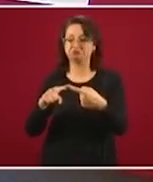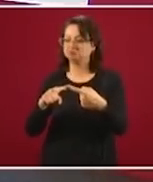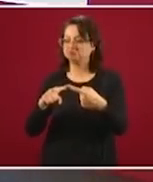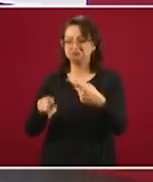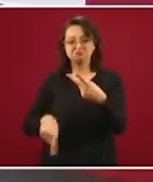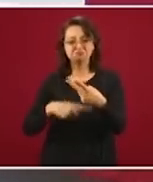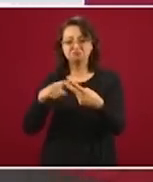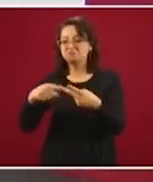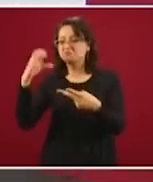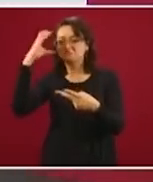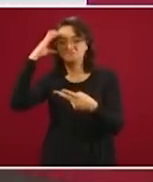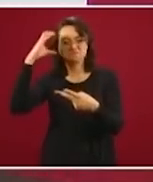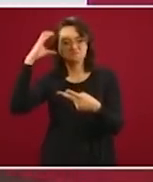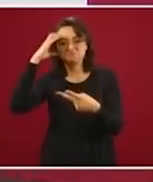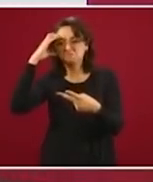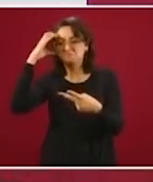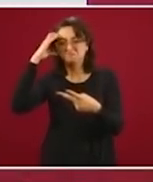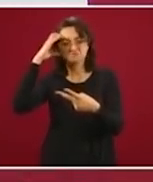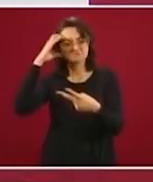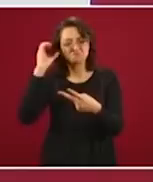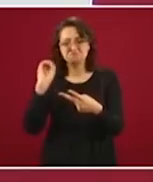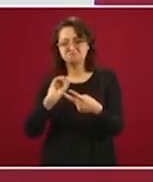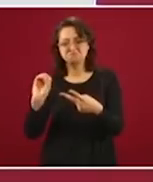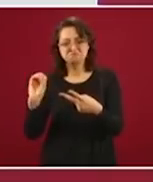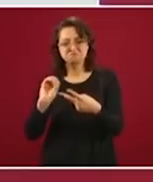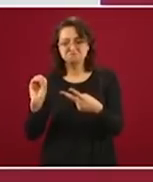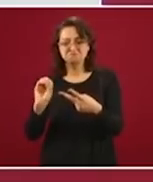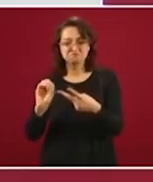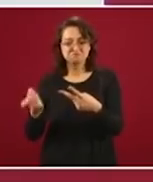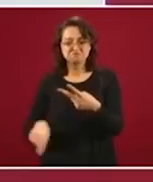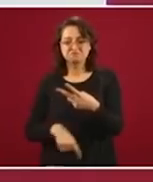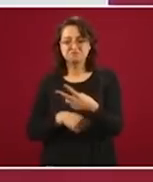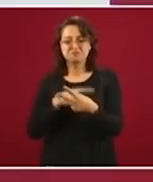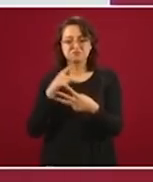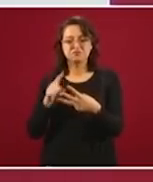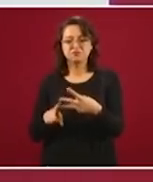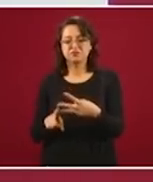ni camas disponibles,